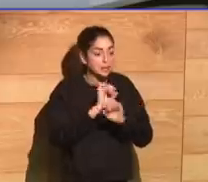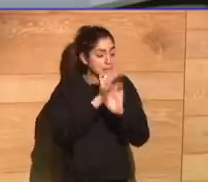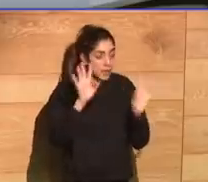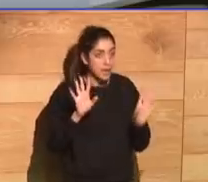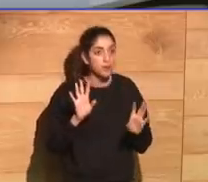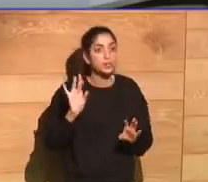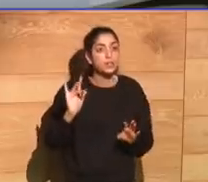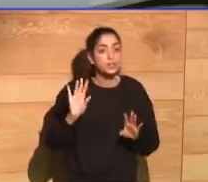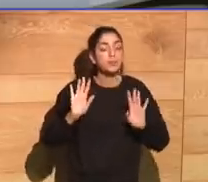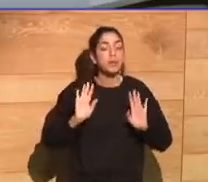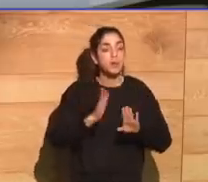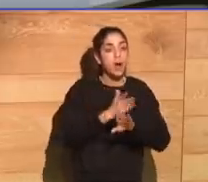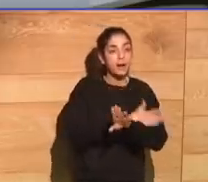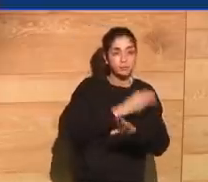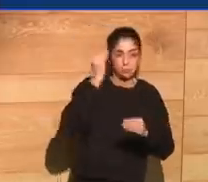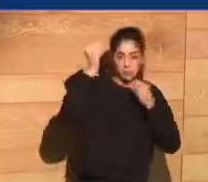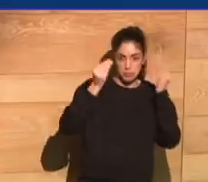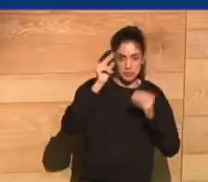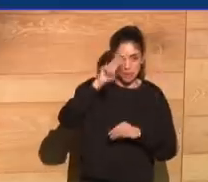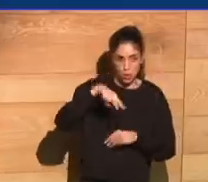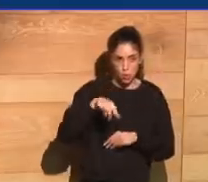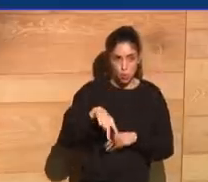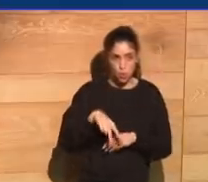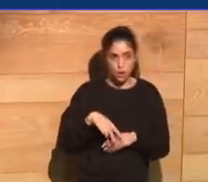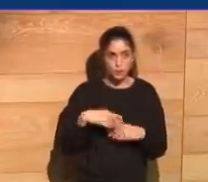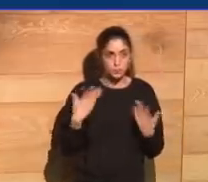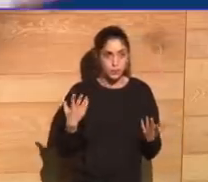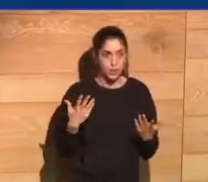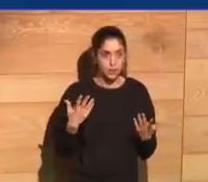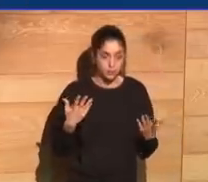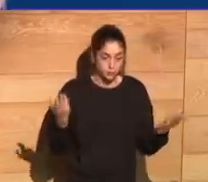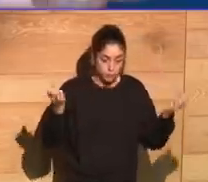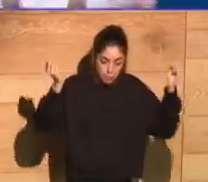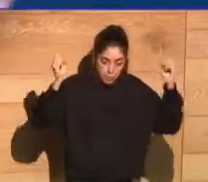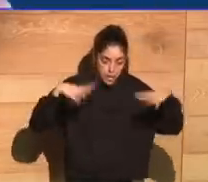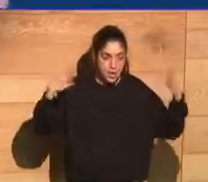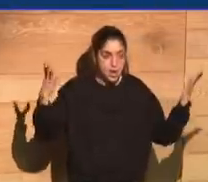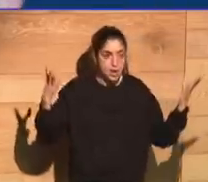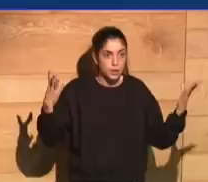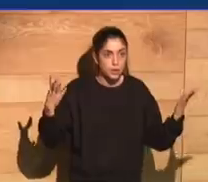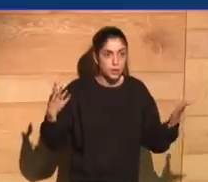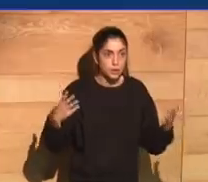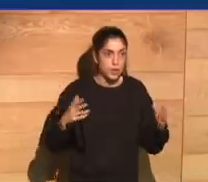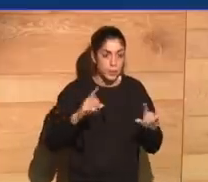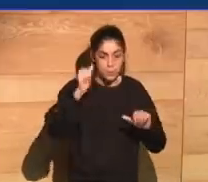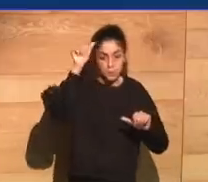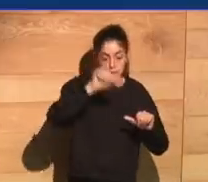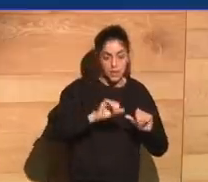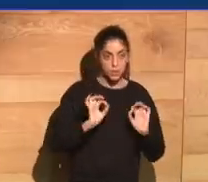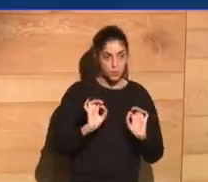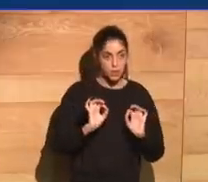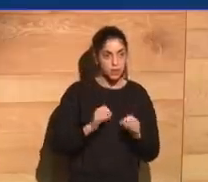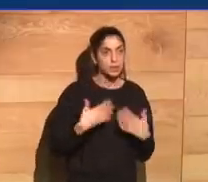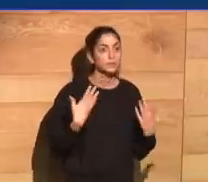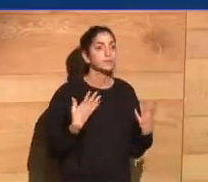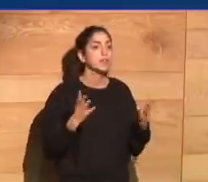era previsible y de repente... No es Krypton, evidentemente. Ocurre un milagro, ocurre el milagro de esta película. La estructura, al